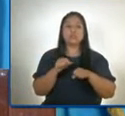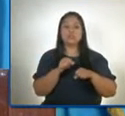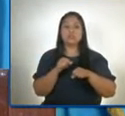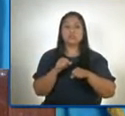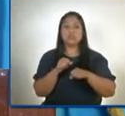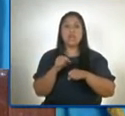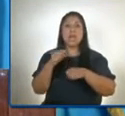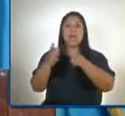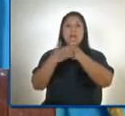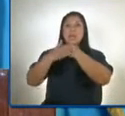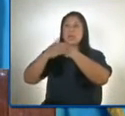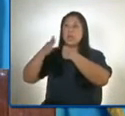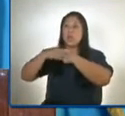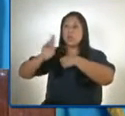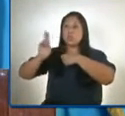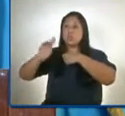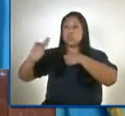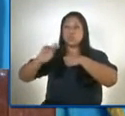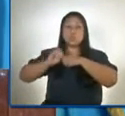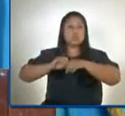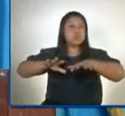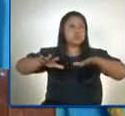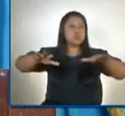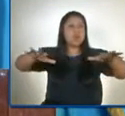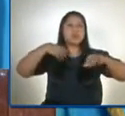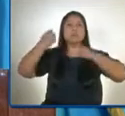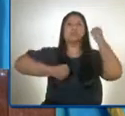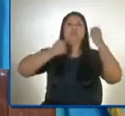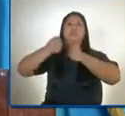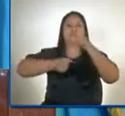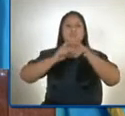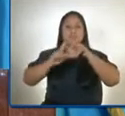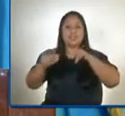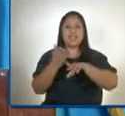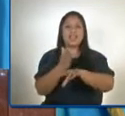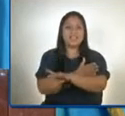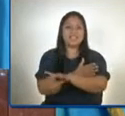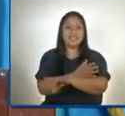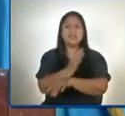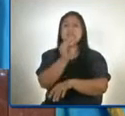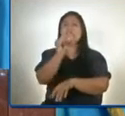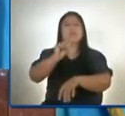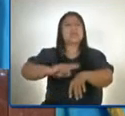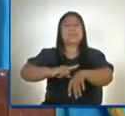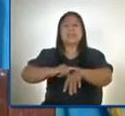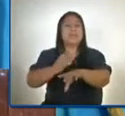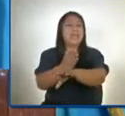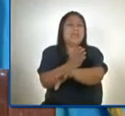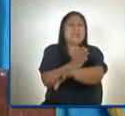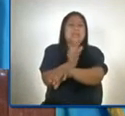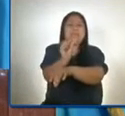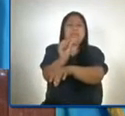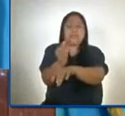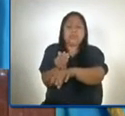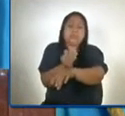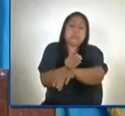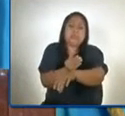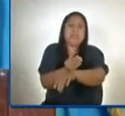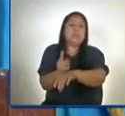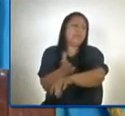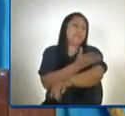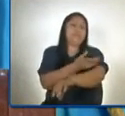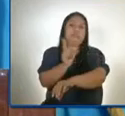embargo, en el caso de poder predecir la hora, la magnitud, el momento, eso no se puede hasta este momento.